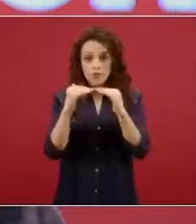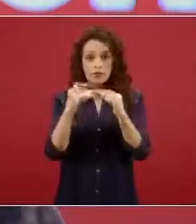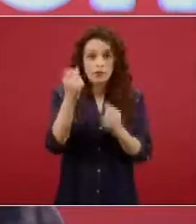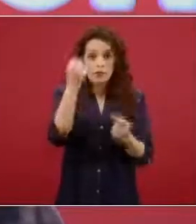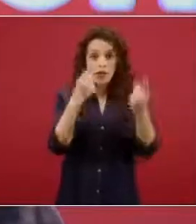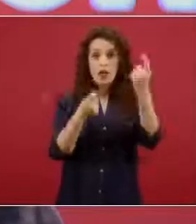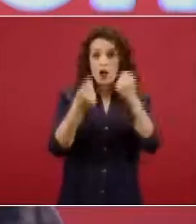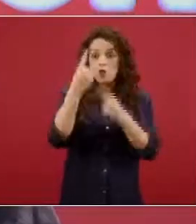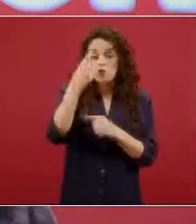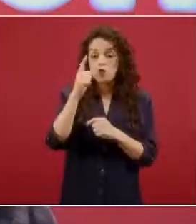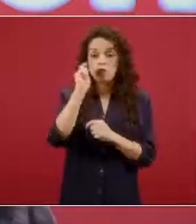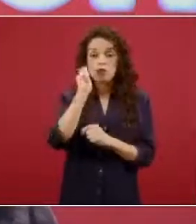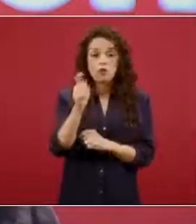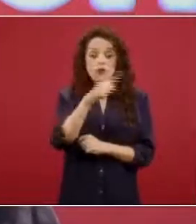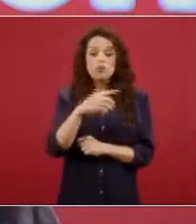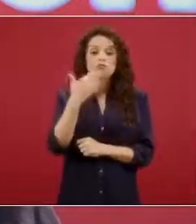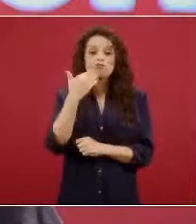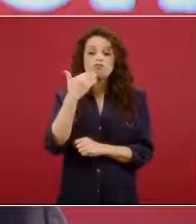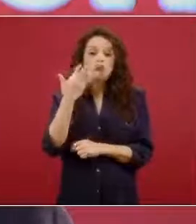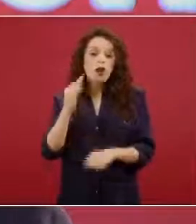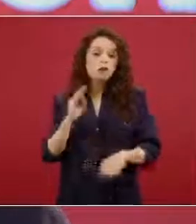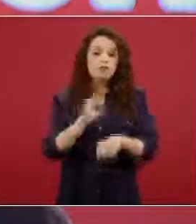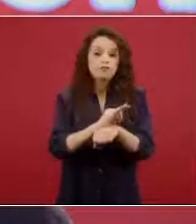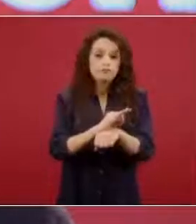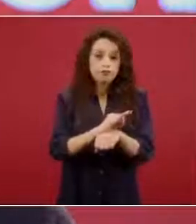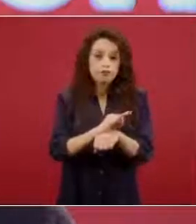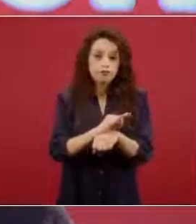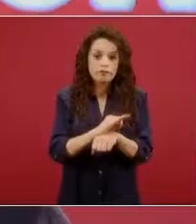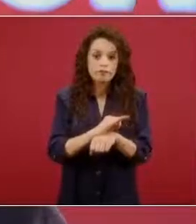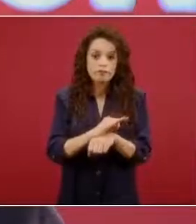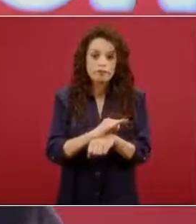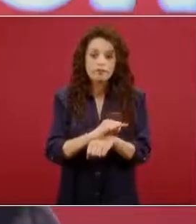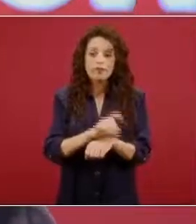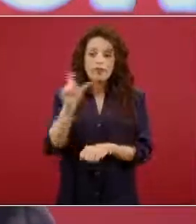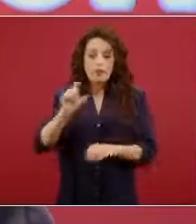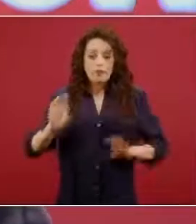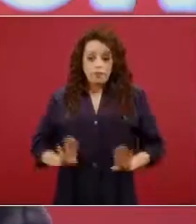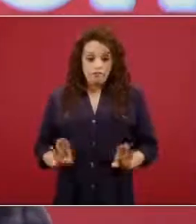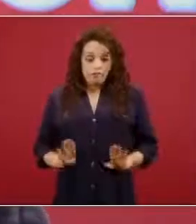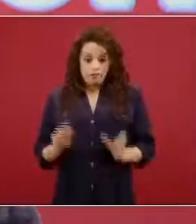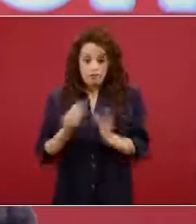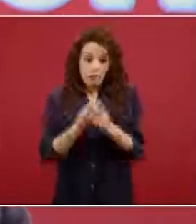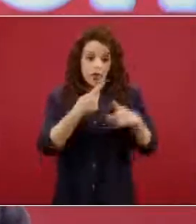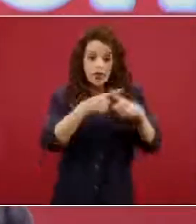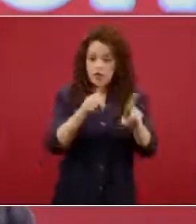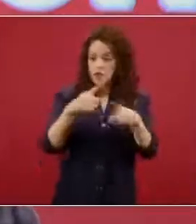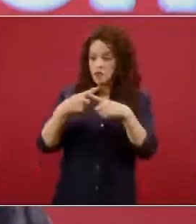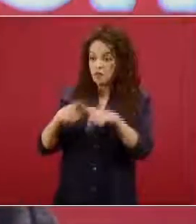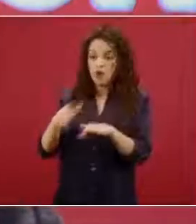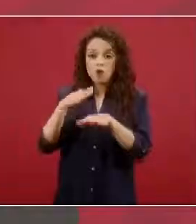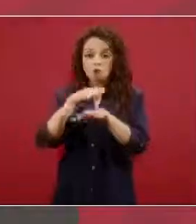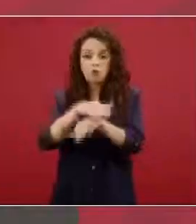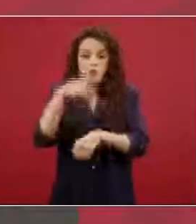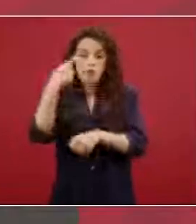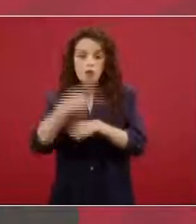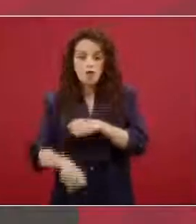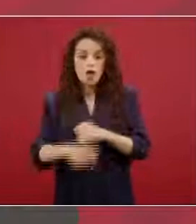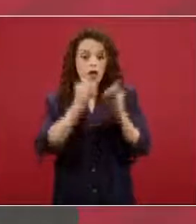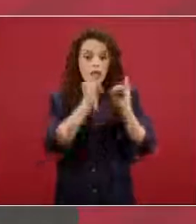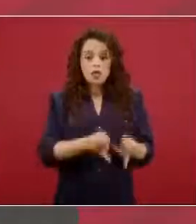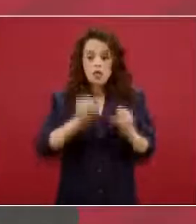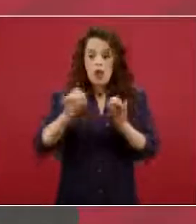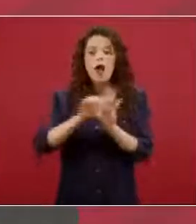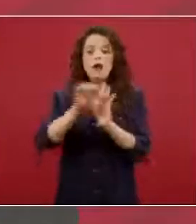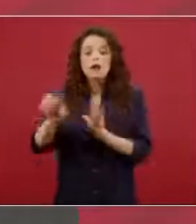socialmente vulnerables y aunque pudieran tener características diferentes respecto a su riesgo individual, por ejemplo, personas